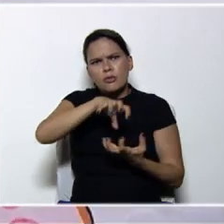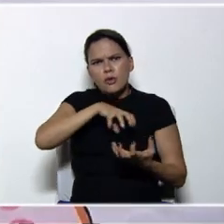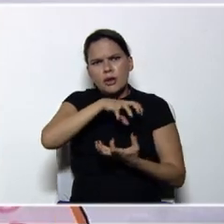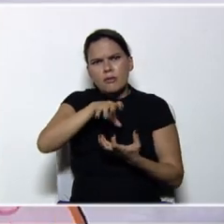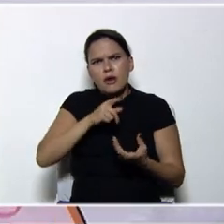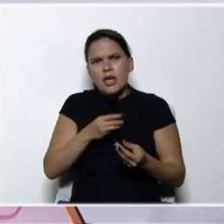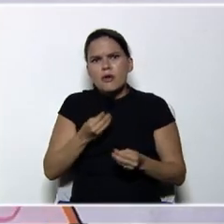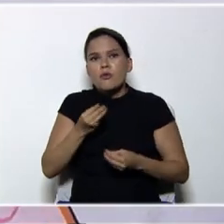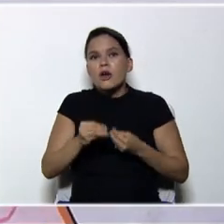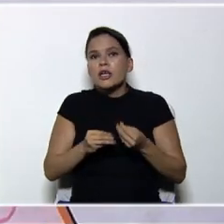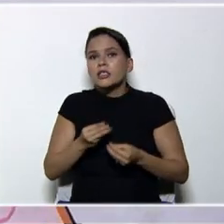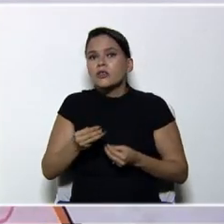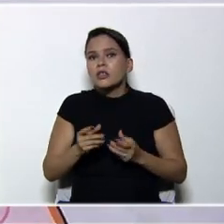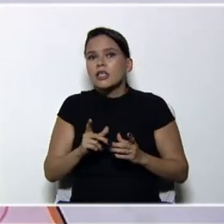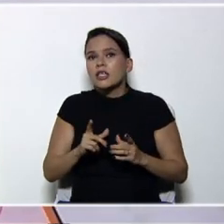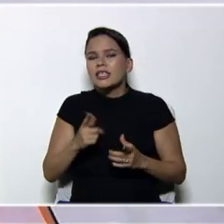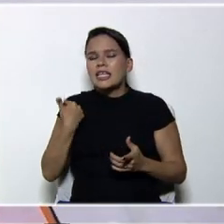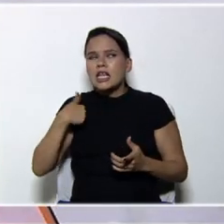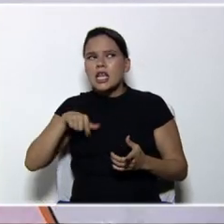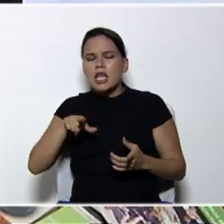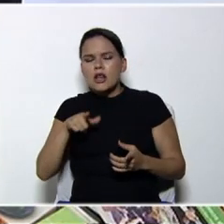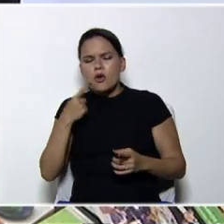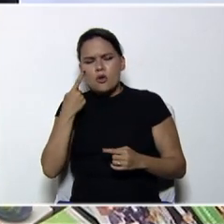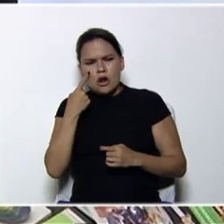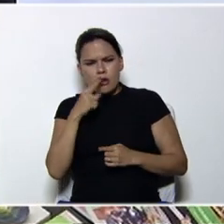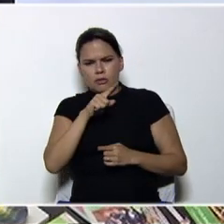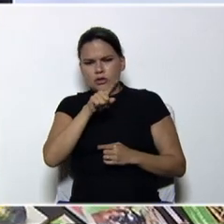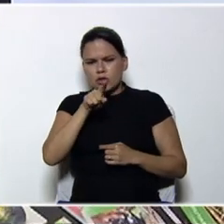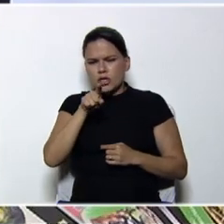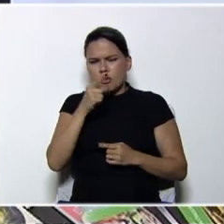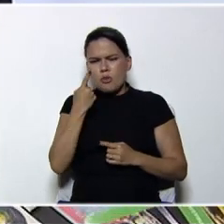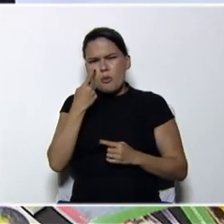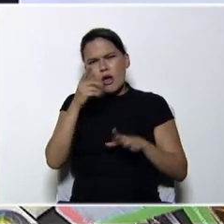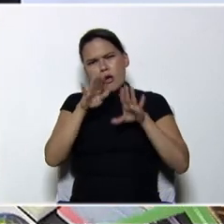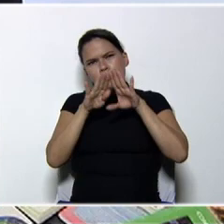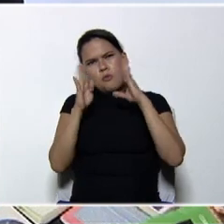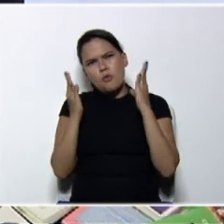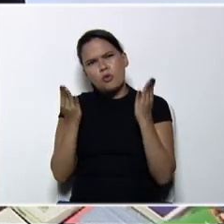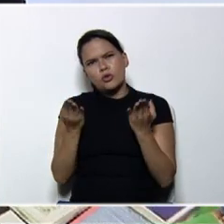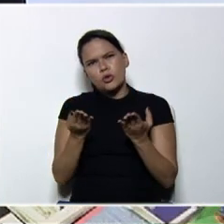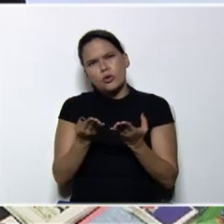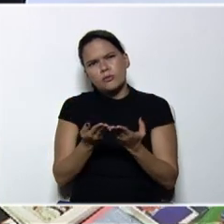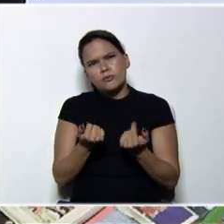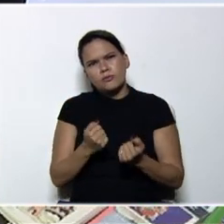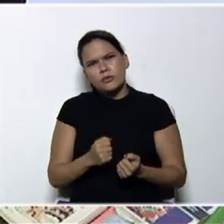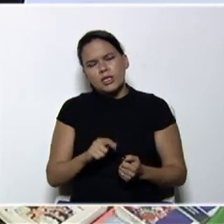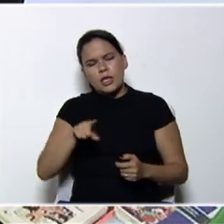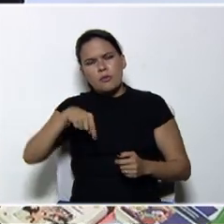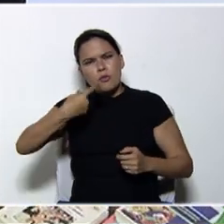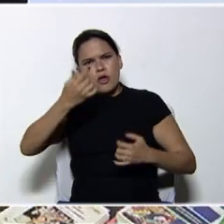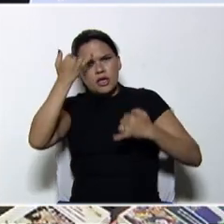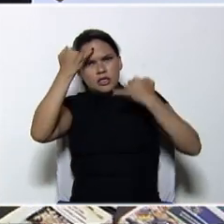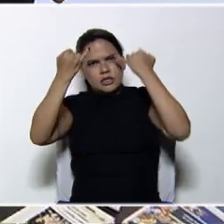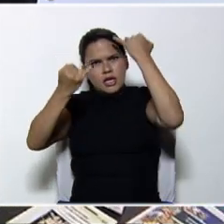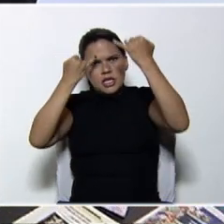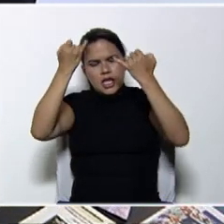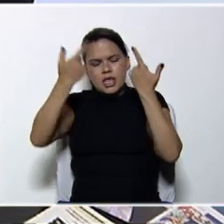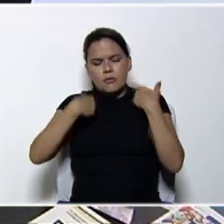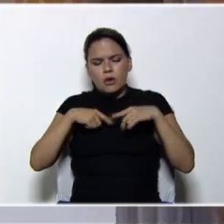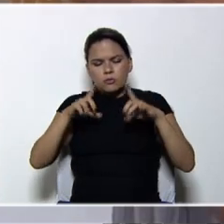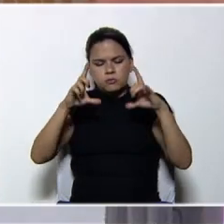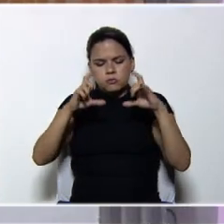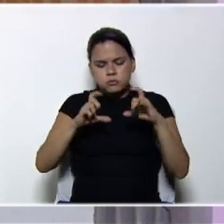Y voy a entonces a tener una visión de cómo ver al mundo. Voy a ver entonces, luego de esas ideas, luego de ese